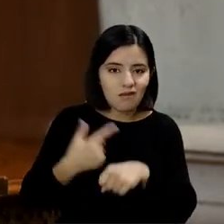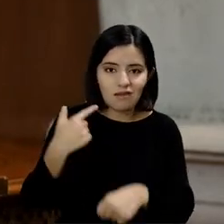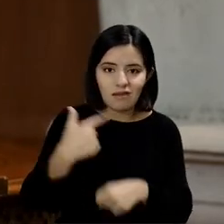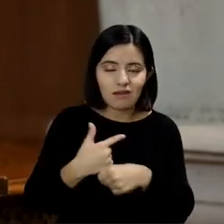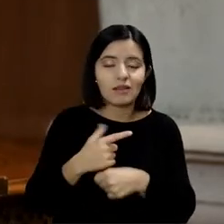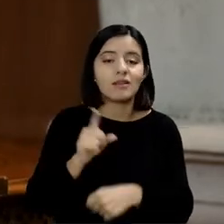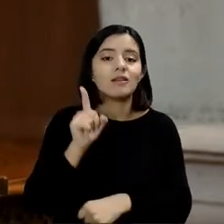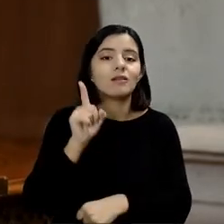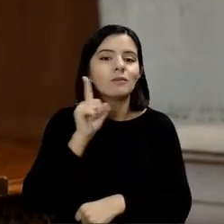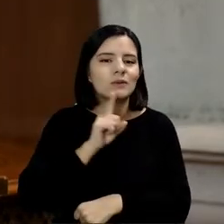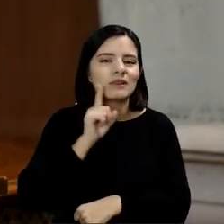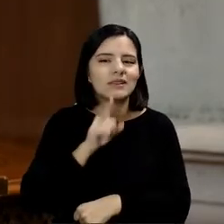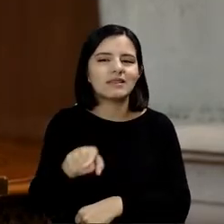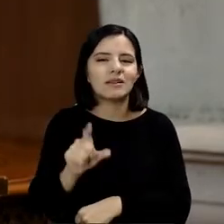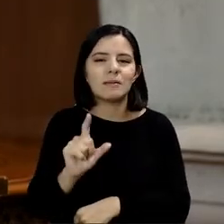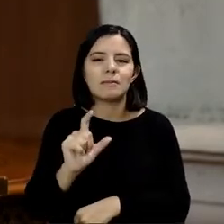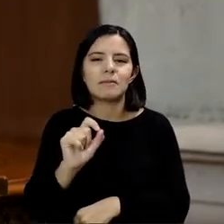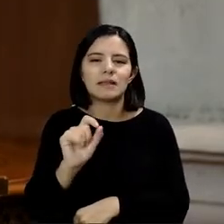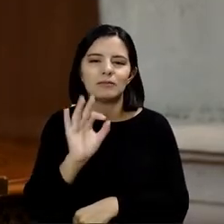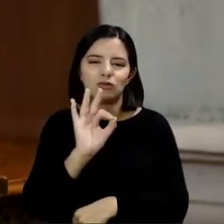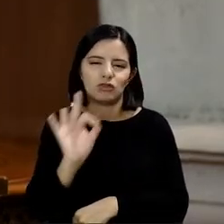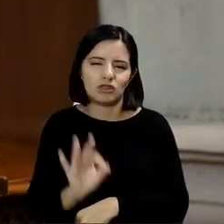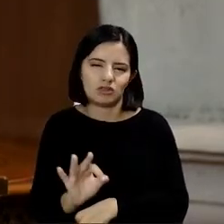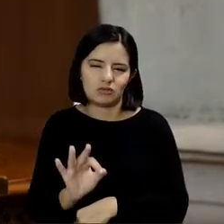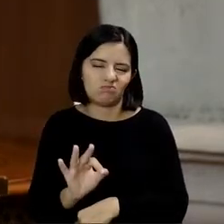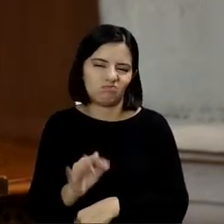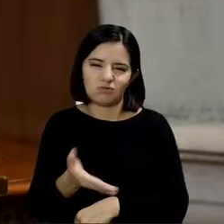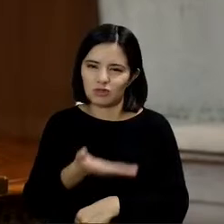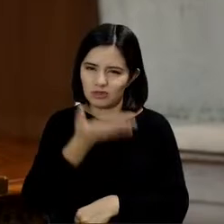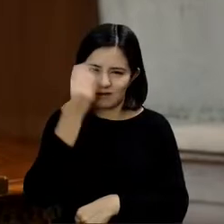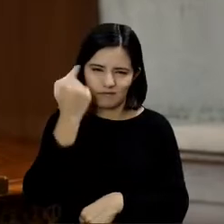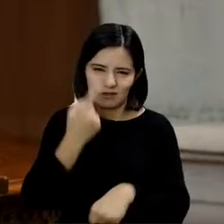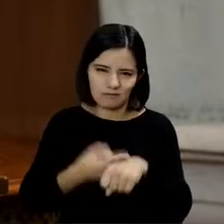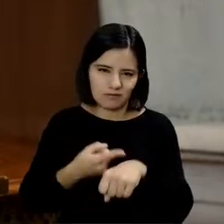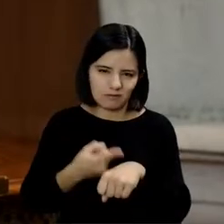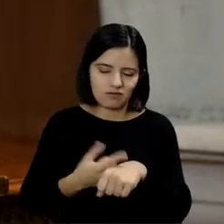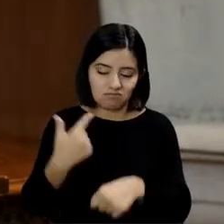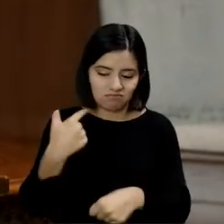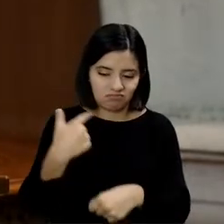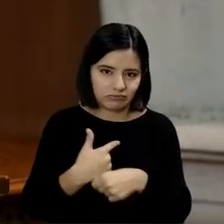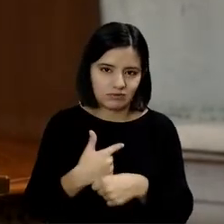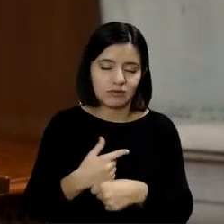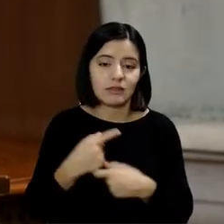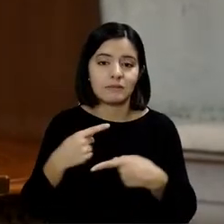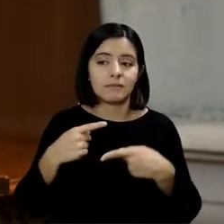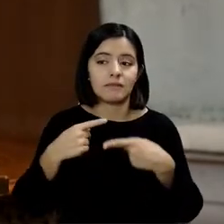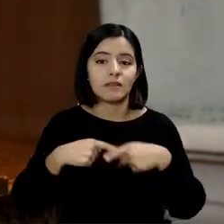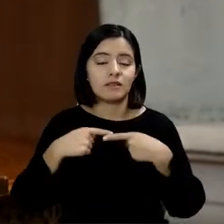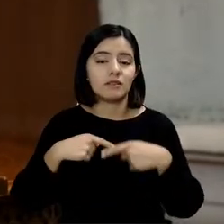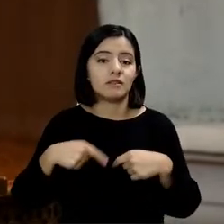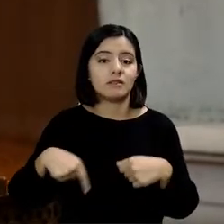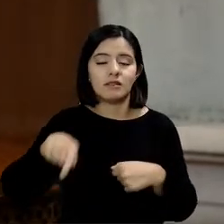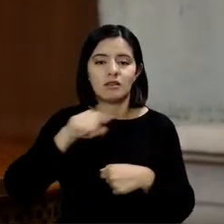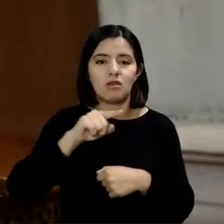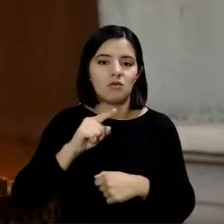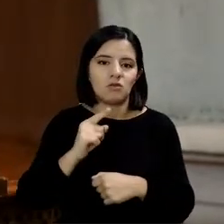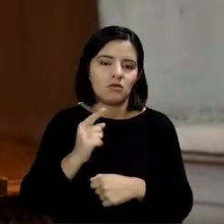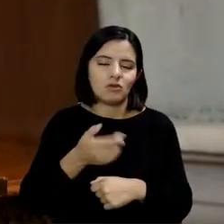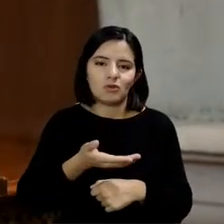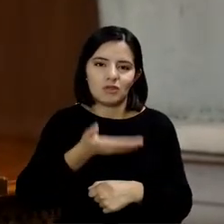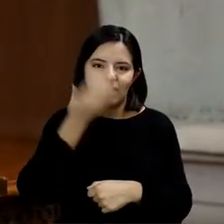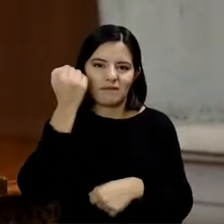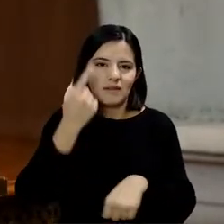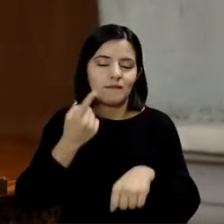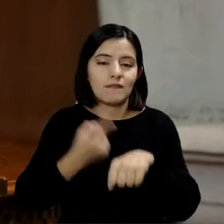la proporción es del 20%. La proporción de población que desconoce su condición de diabetes